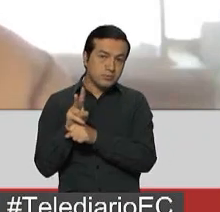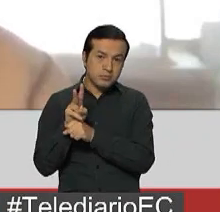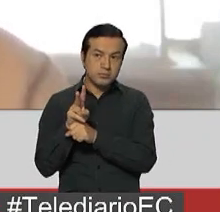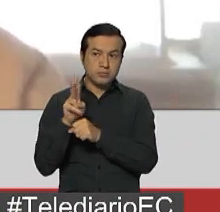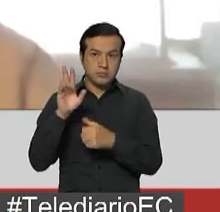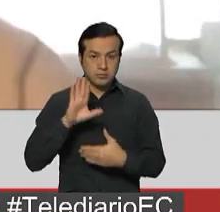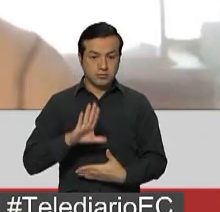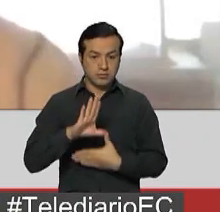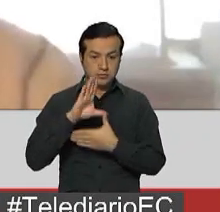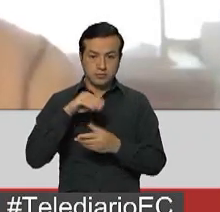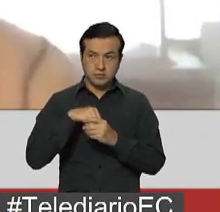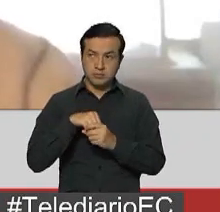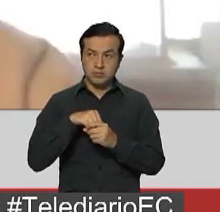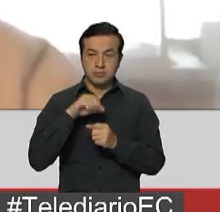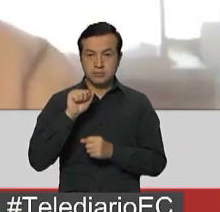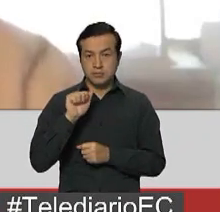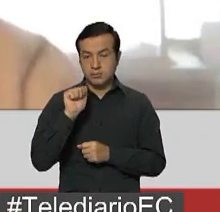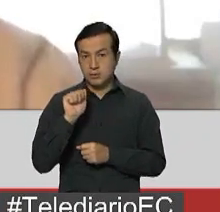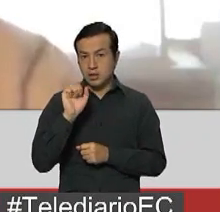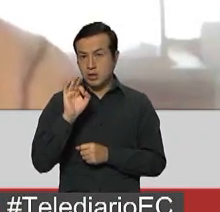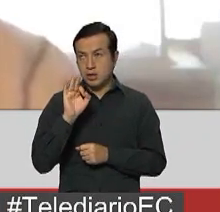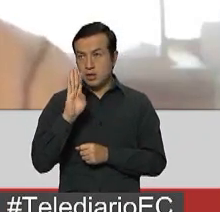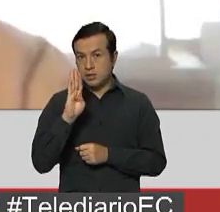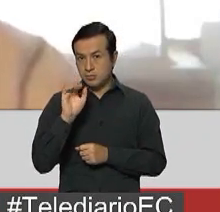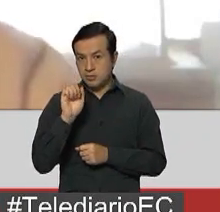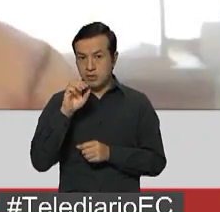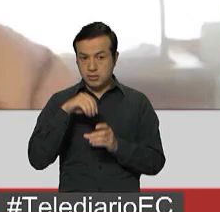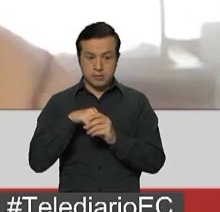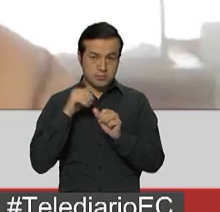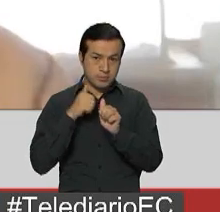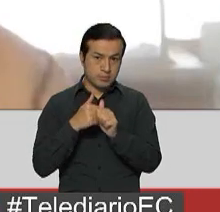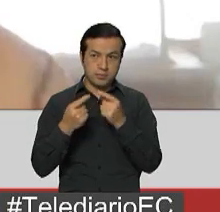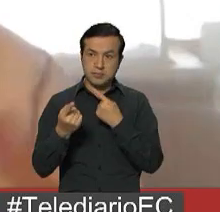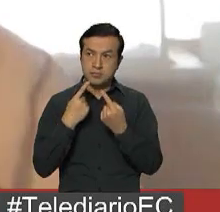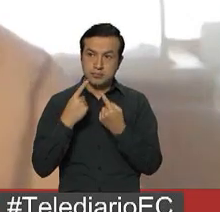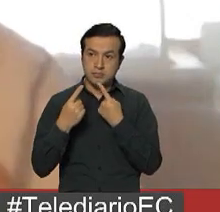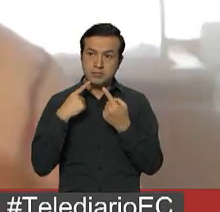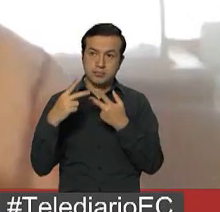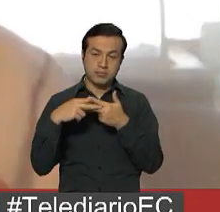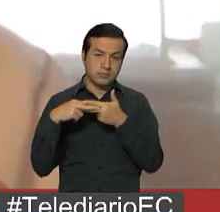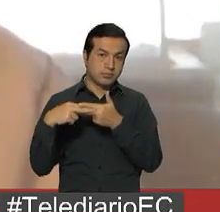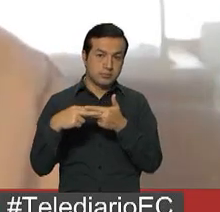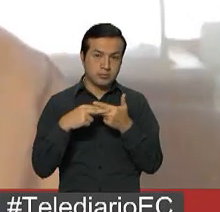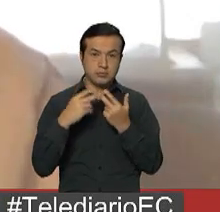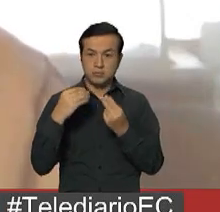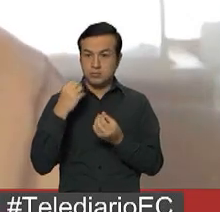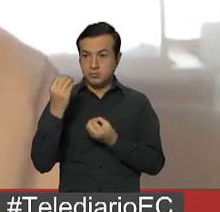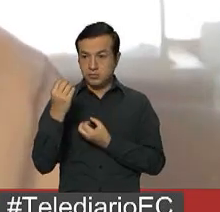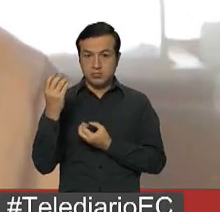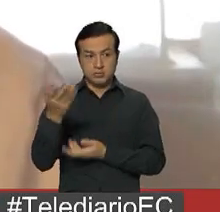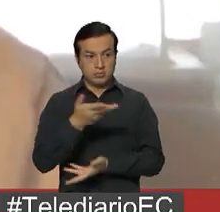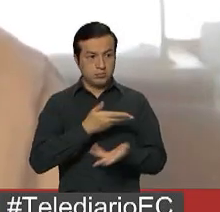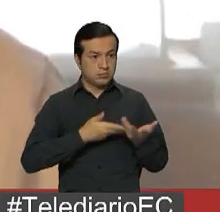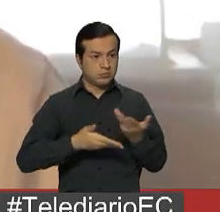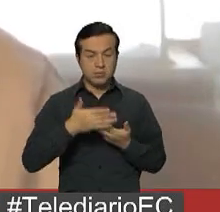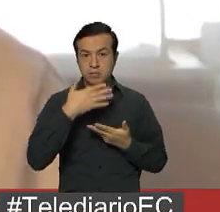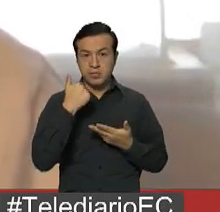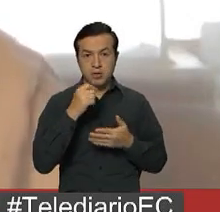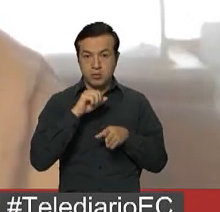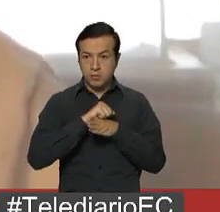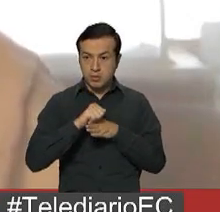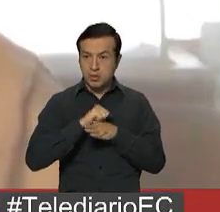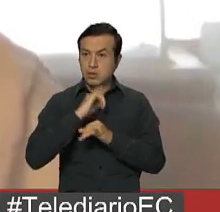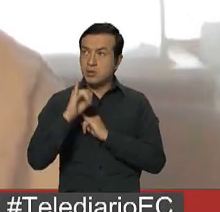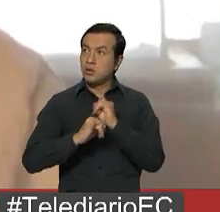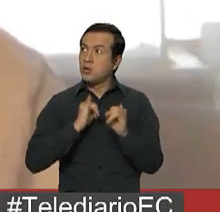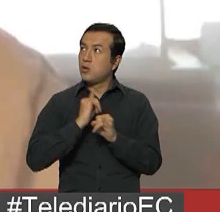las américas que es asma estamos en permanente relación y contacto proveyéndonos también de mejores prácticas